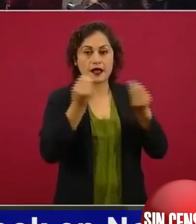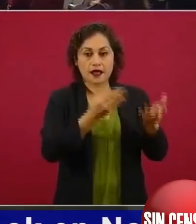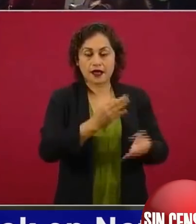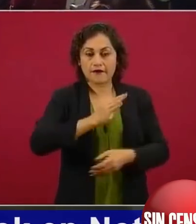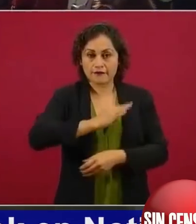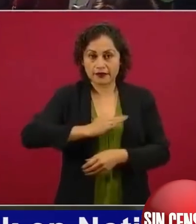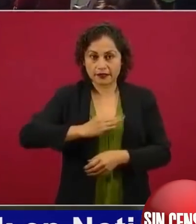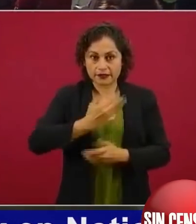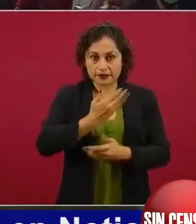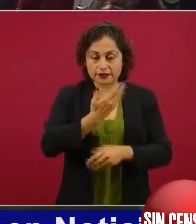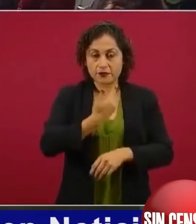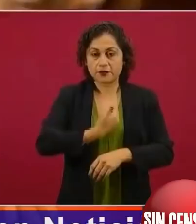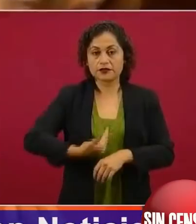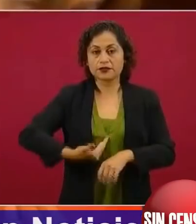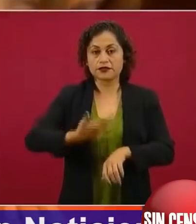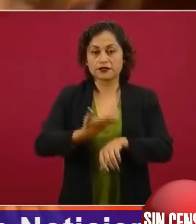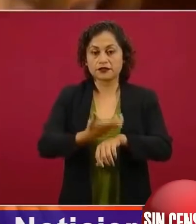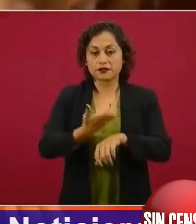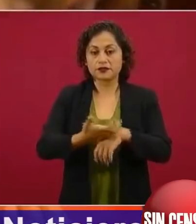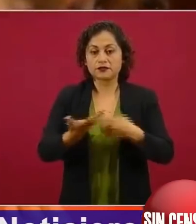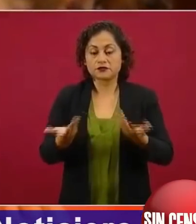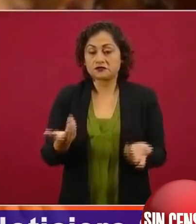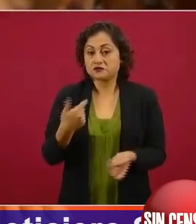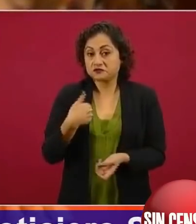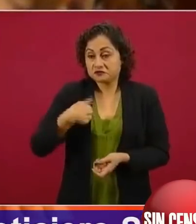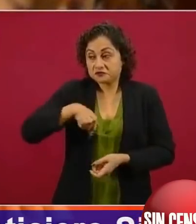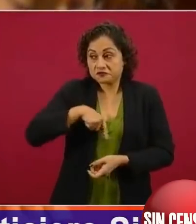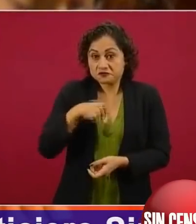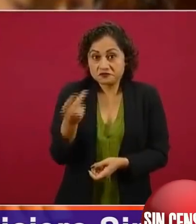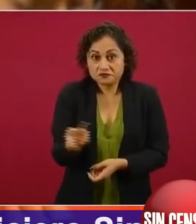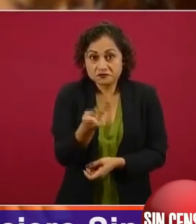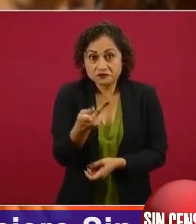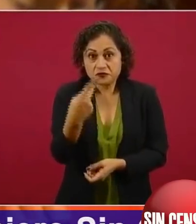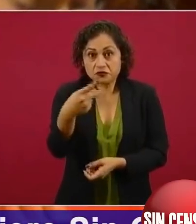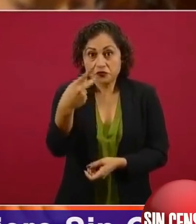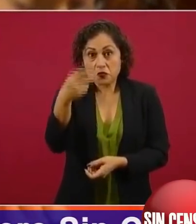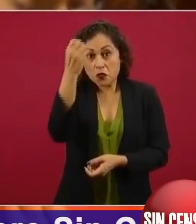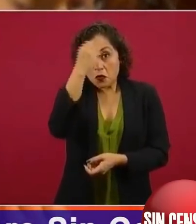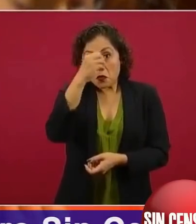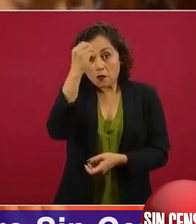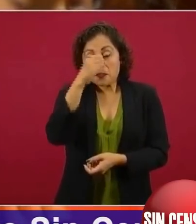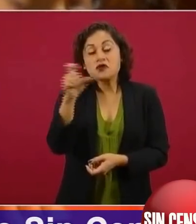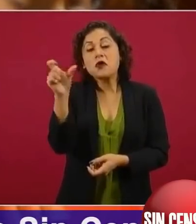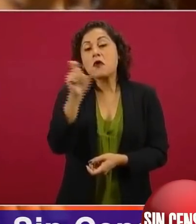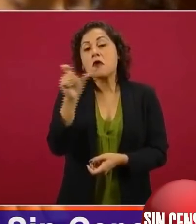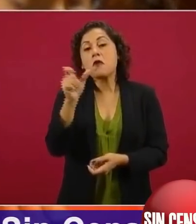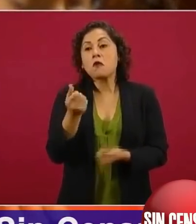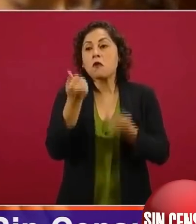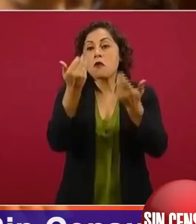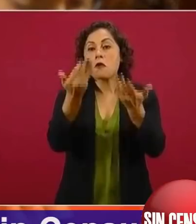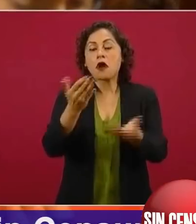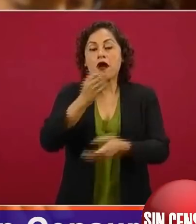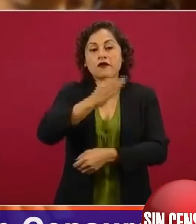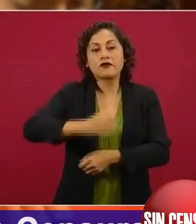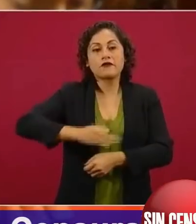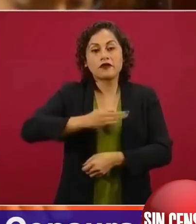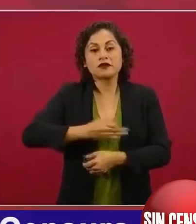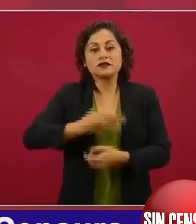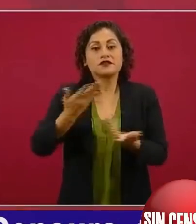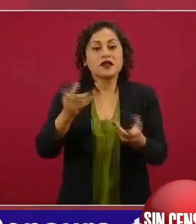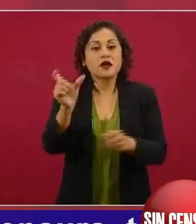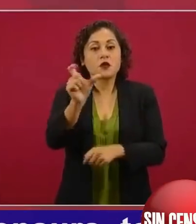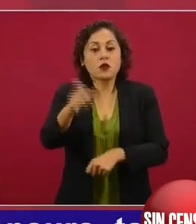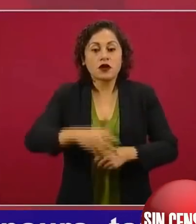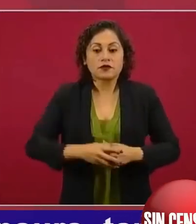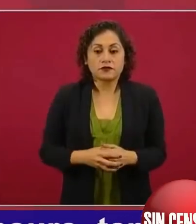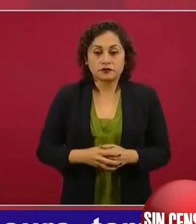a Joe Biden, y pues se quiere saber si usted cuándo va a mandar esta felicitación, cuándo se va a sumar. Gracias.